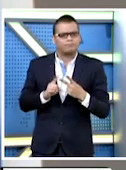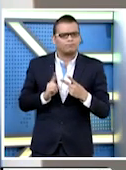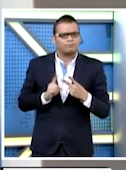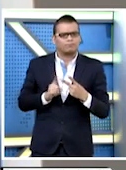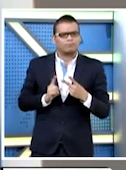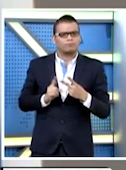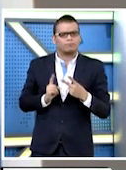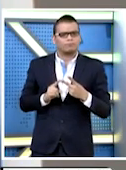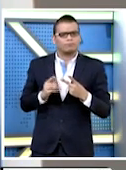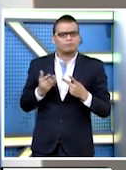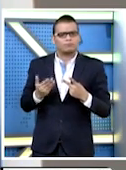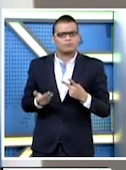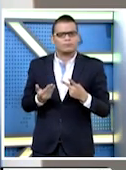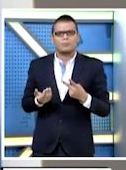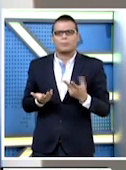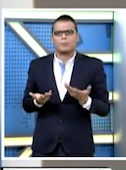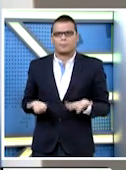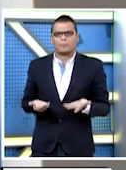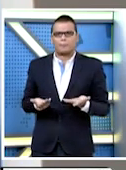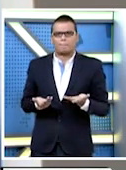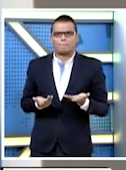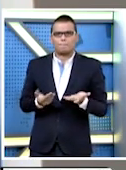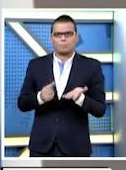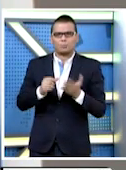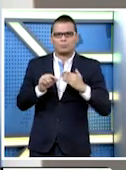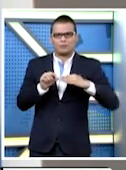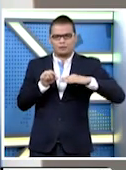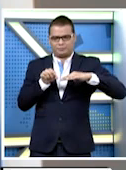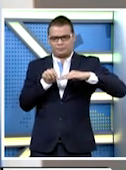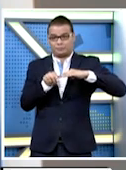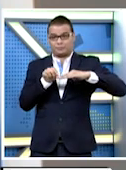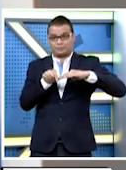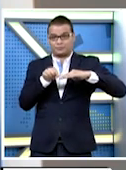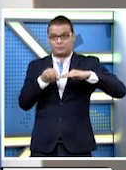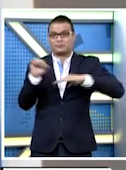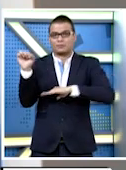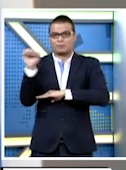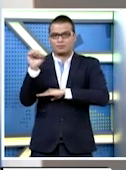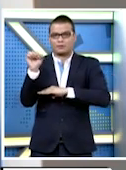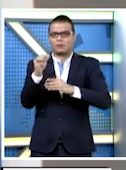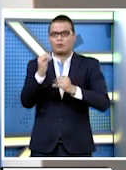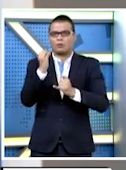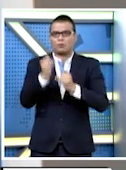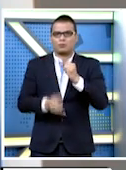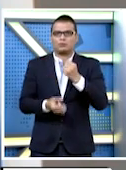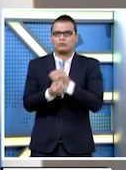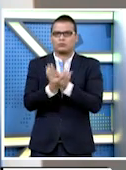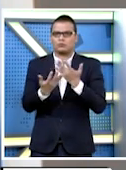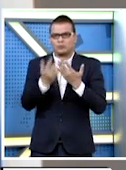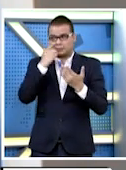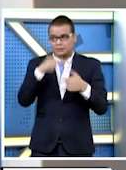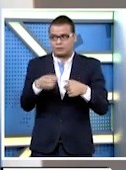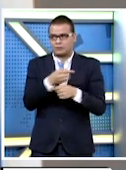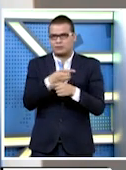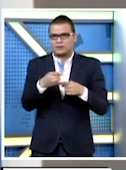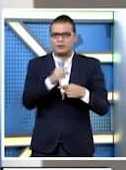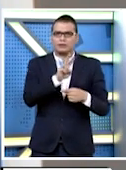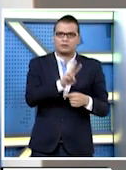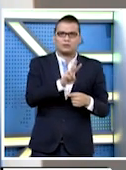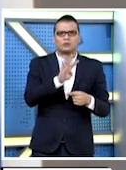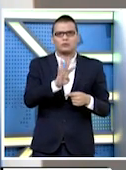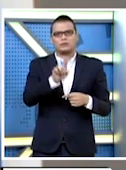que tiene que ver con los números de nuestras placas de los carros. Durante esta semana, pares e